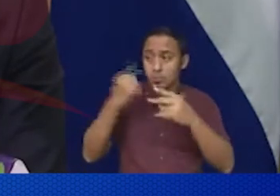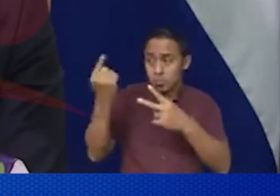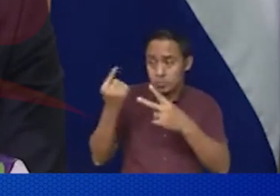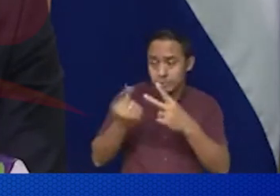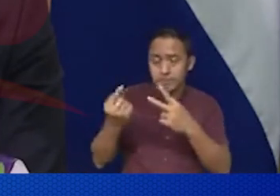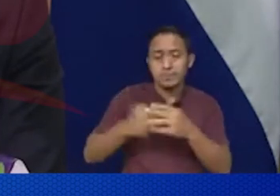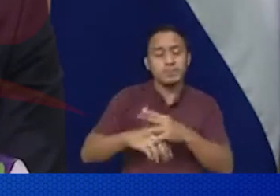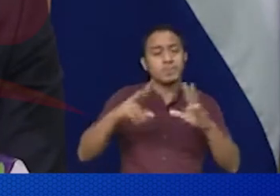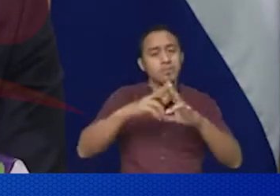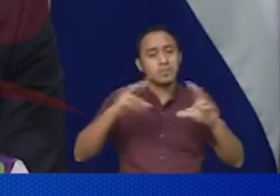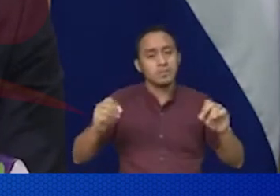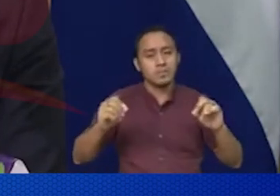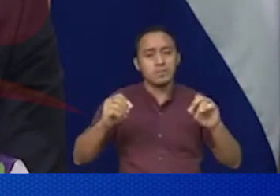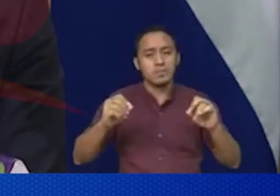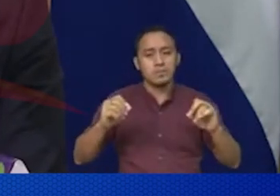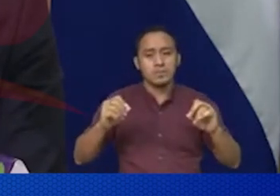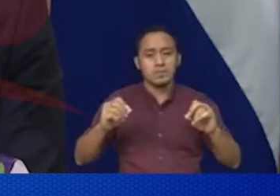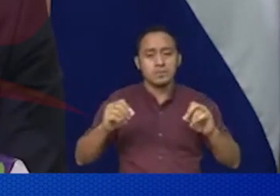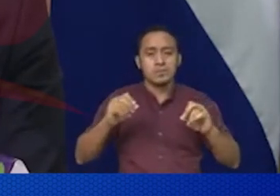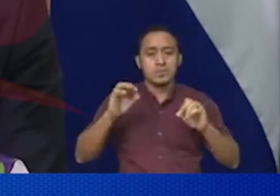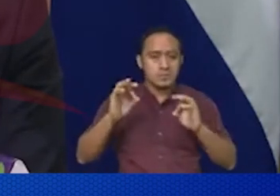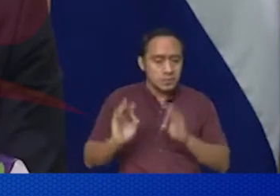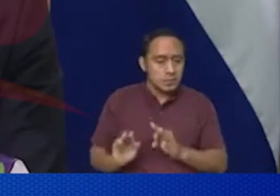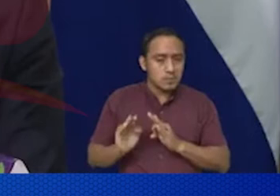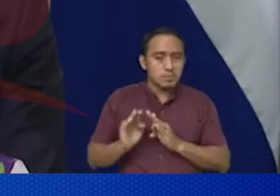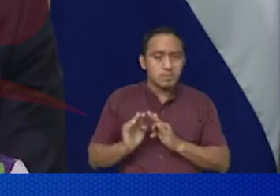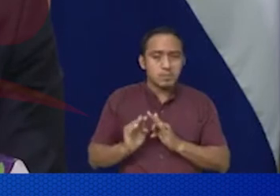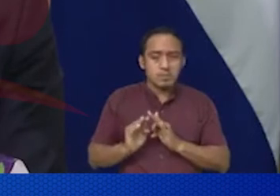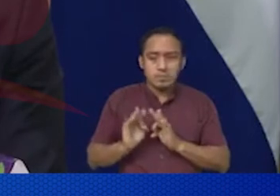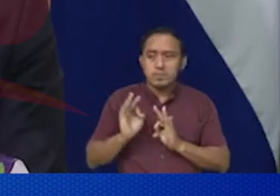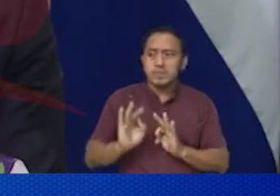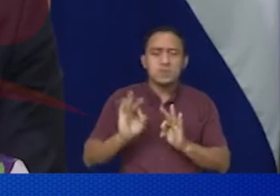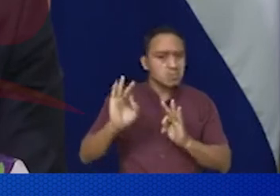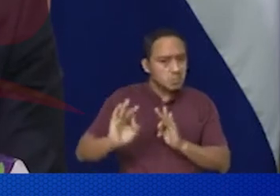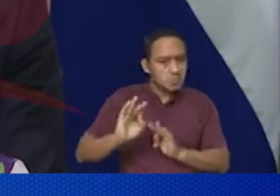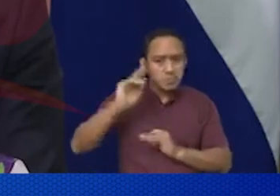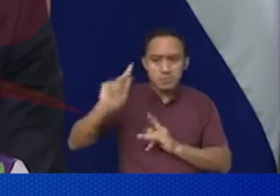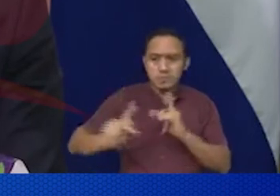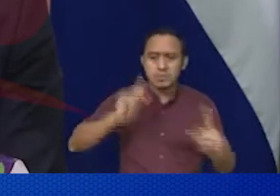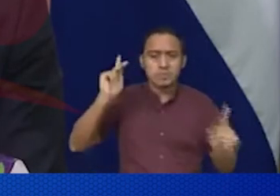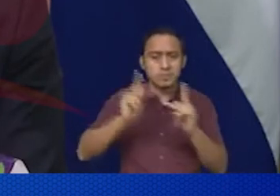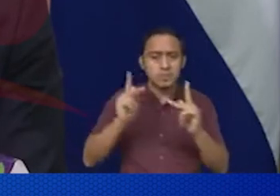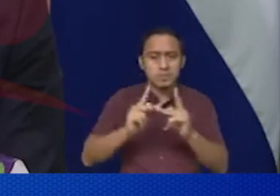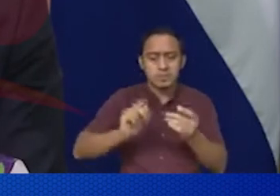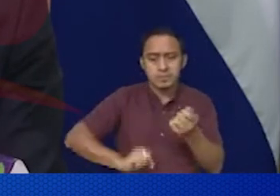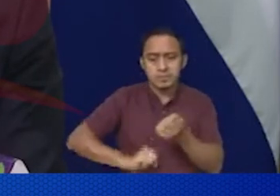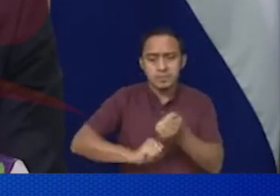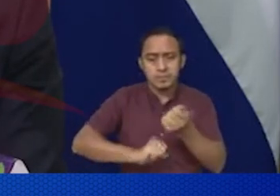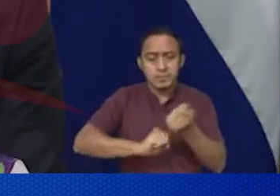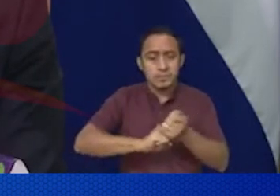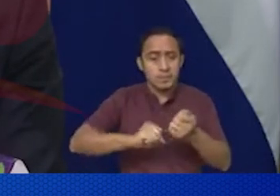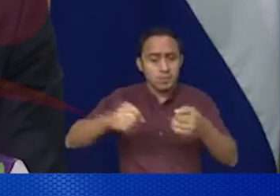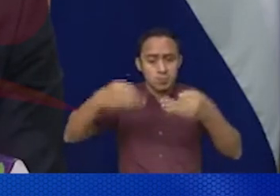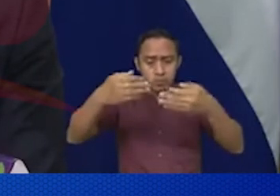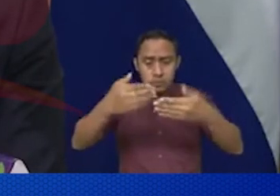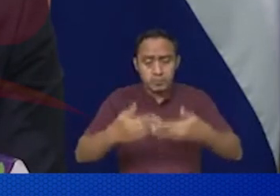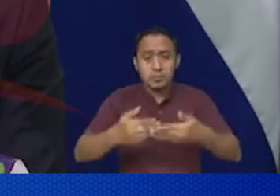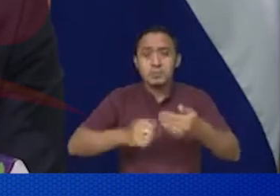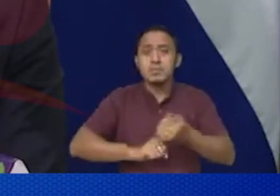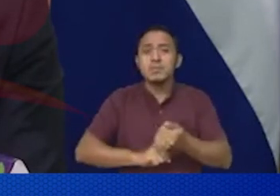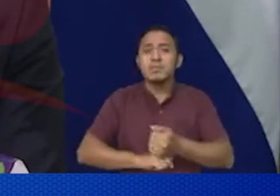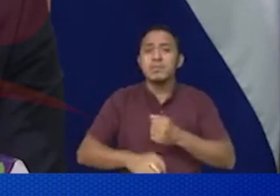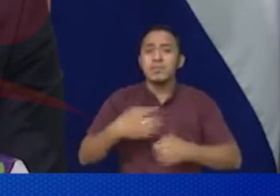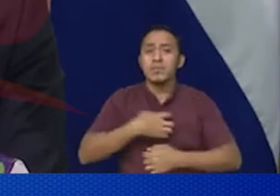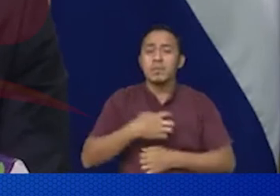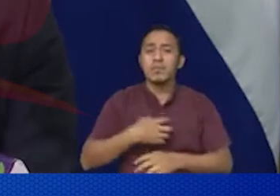presencia Nicaragua una vez más confirmó el apoyo incondicional a